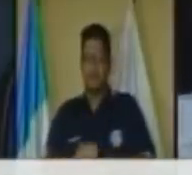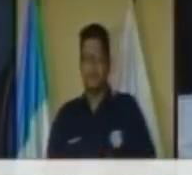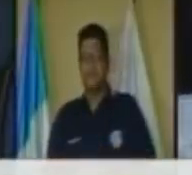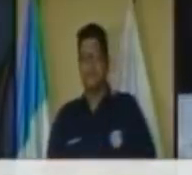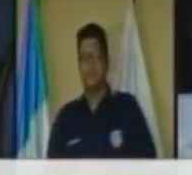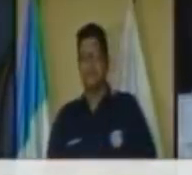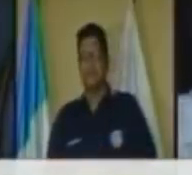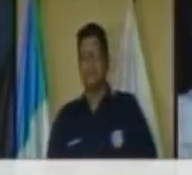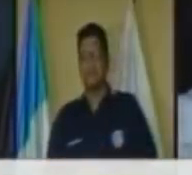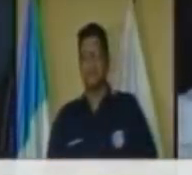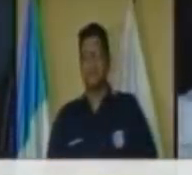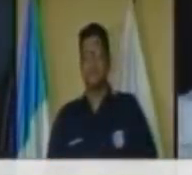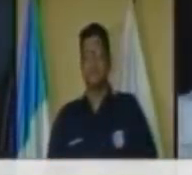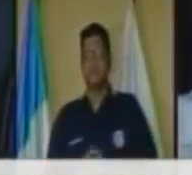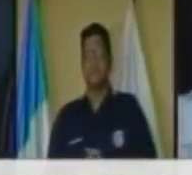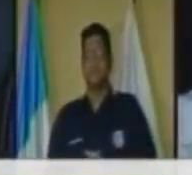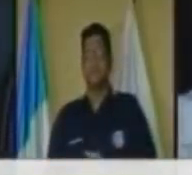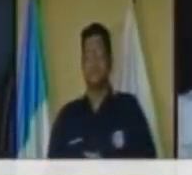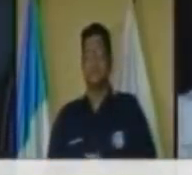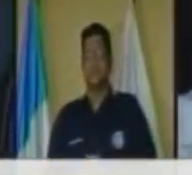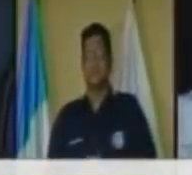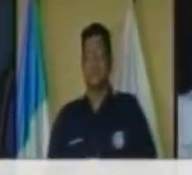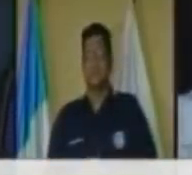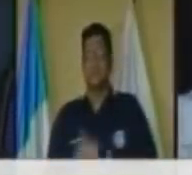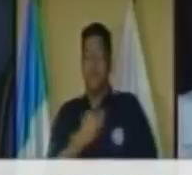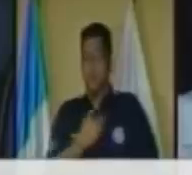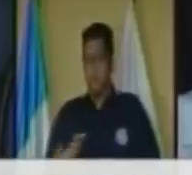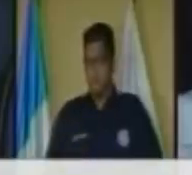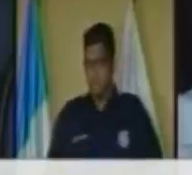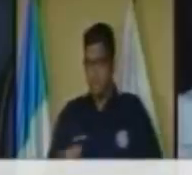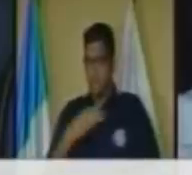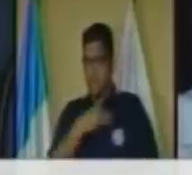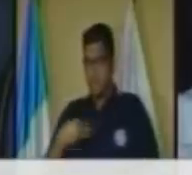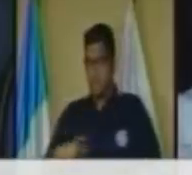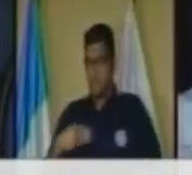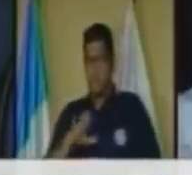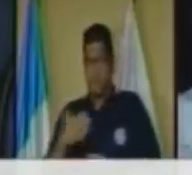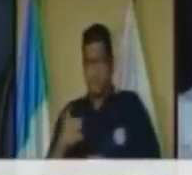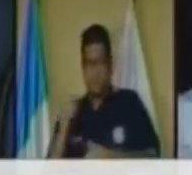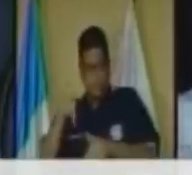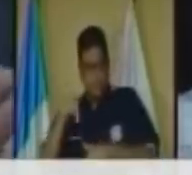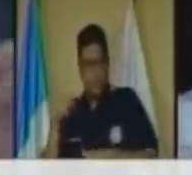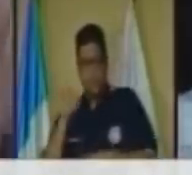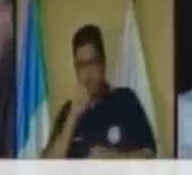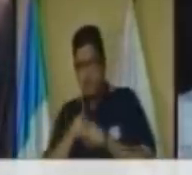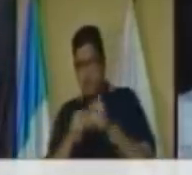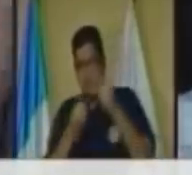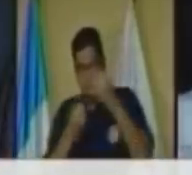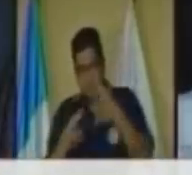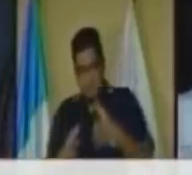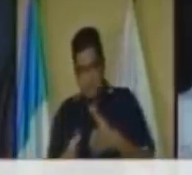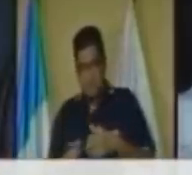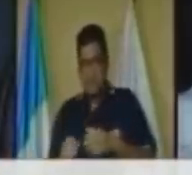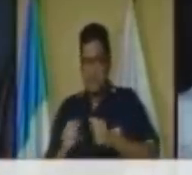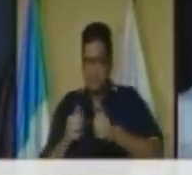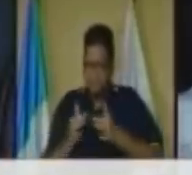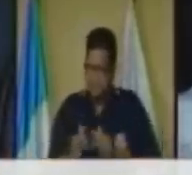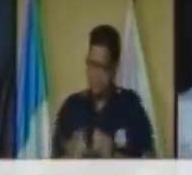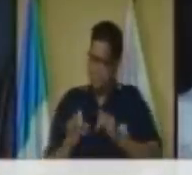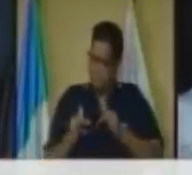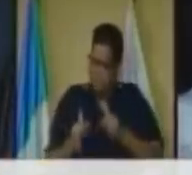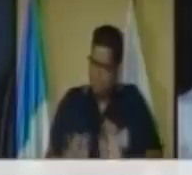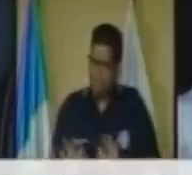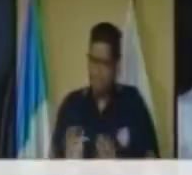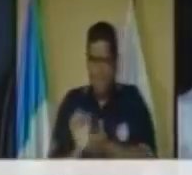Las medidas que el presidente y el ministro anunciaron hoy consisten en tratar de parar, romper la cadena